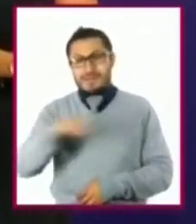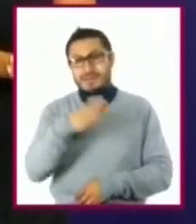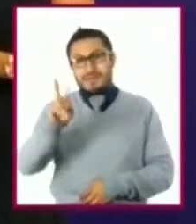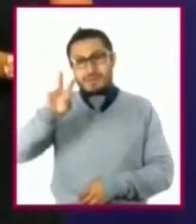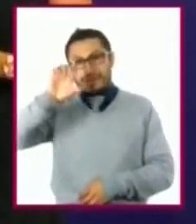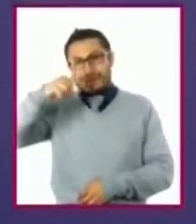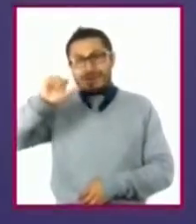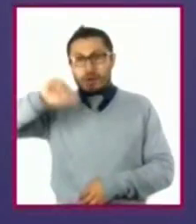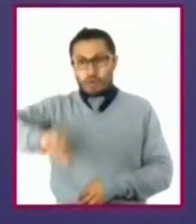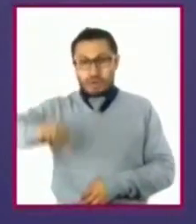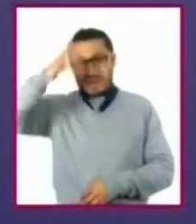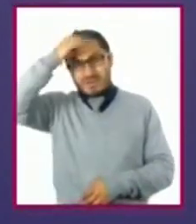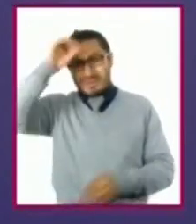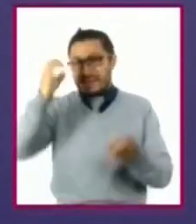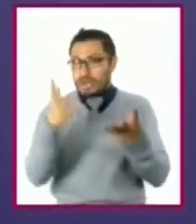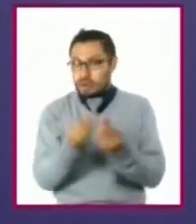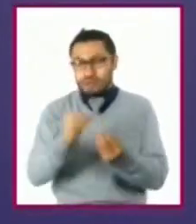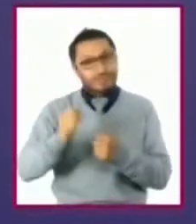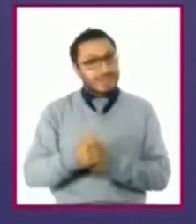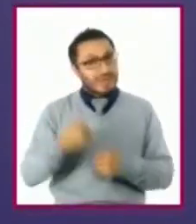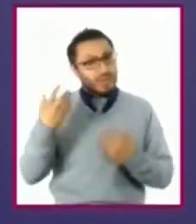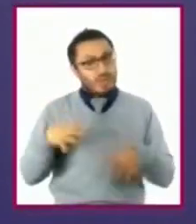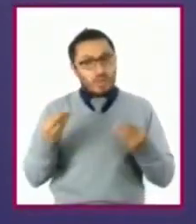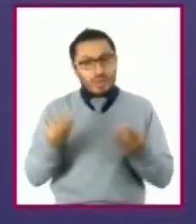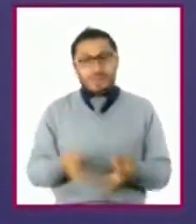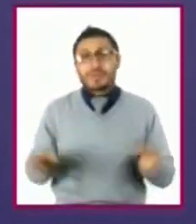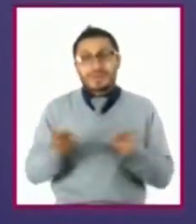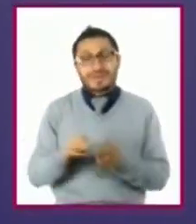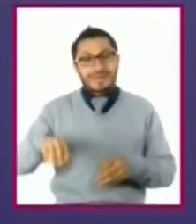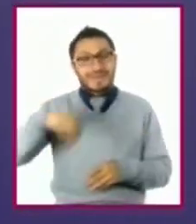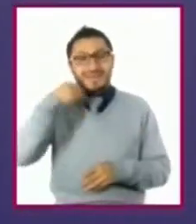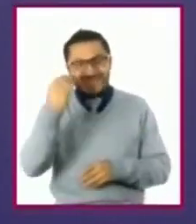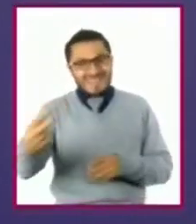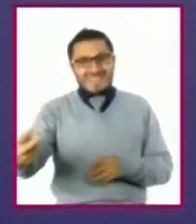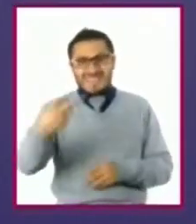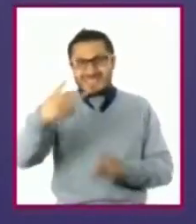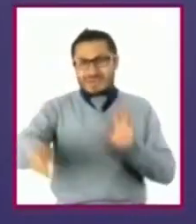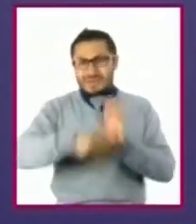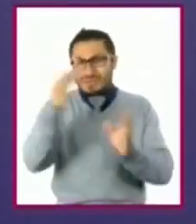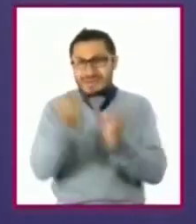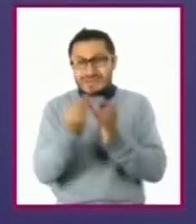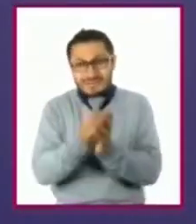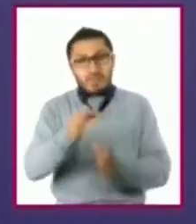nuevo juntos. Y no olviden que si quieren volver a ver la sesión, pueden consultar